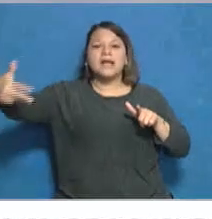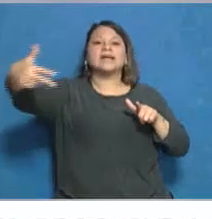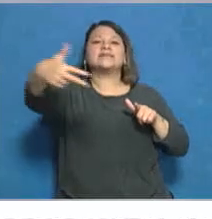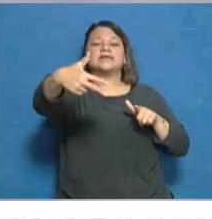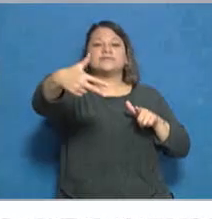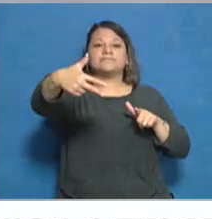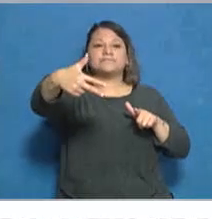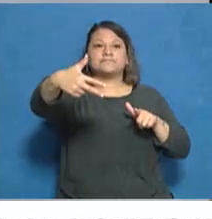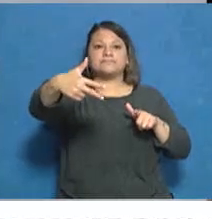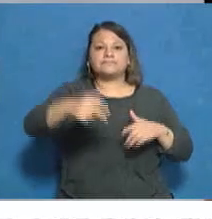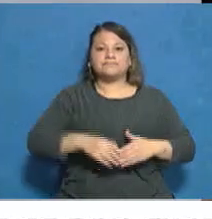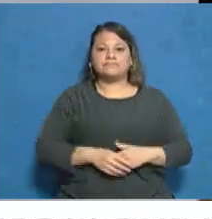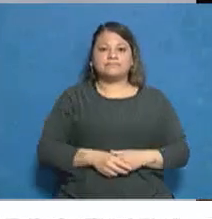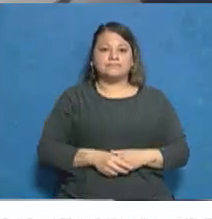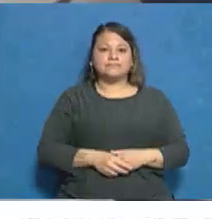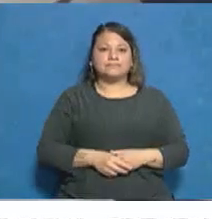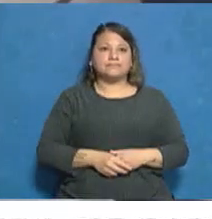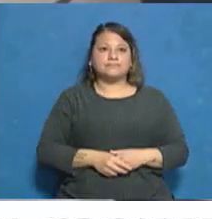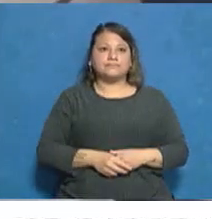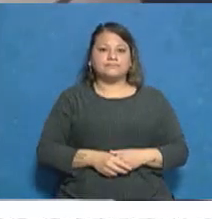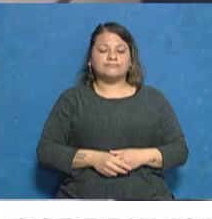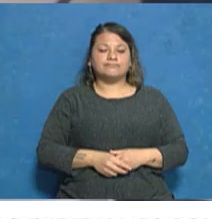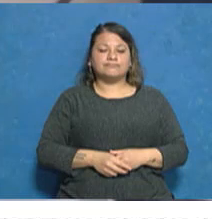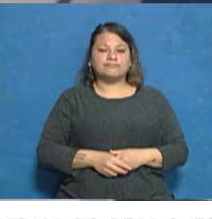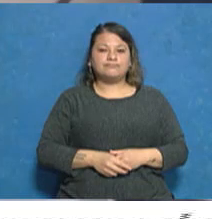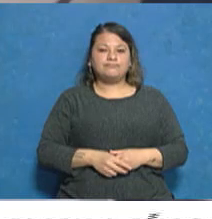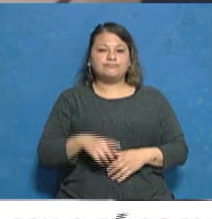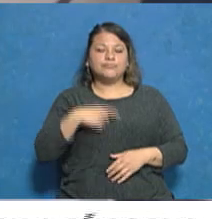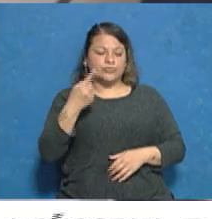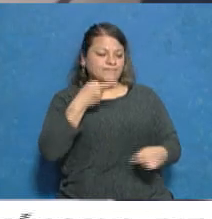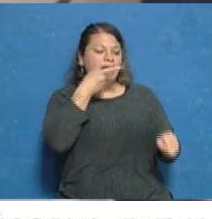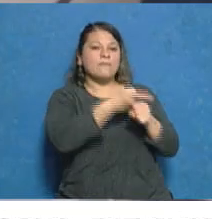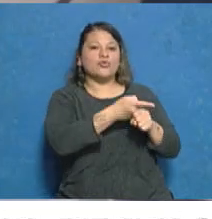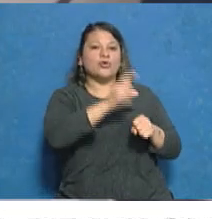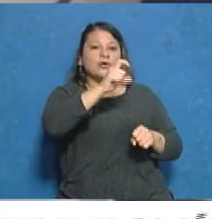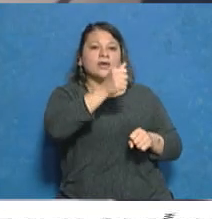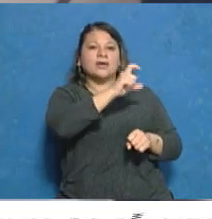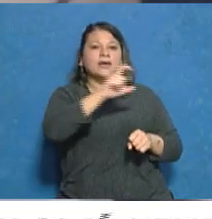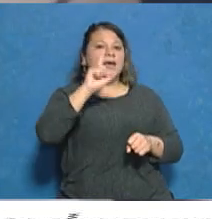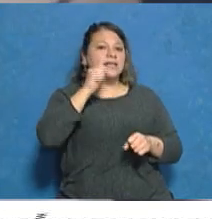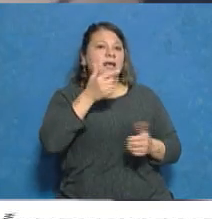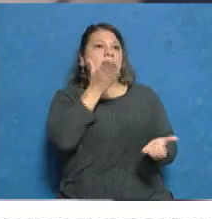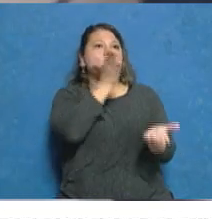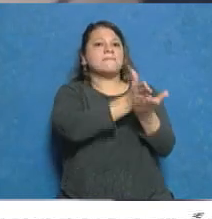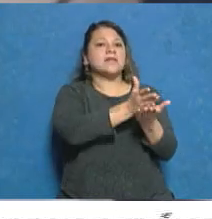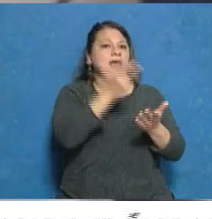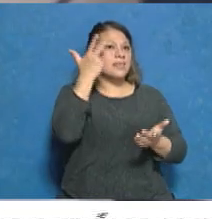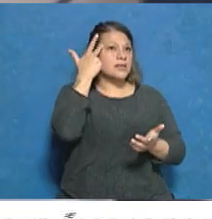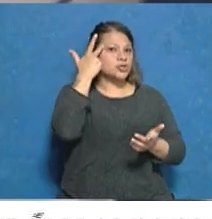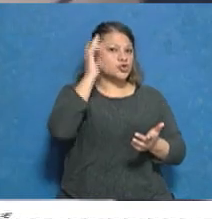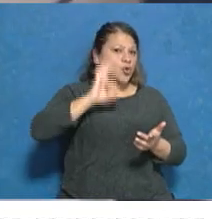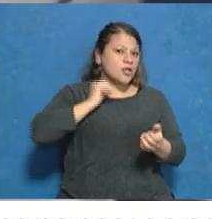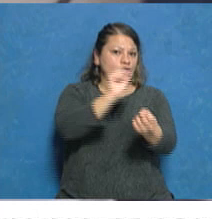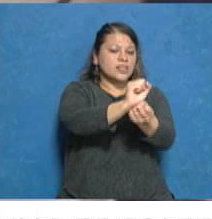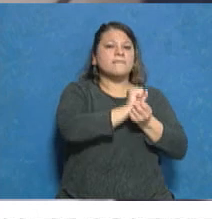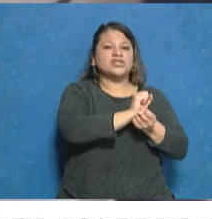si la frenada hizo perder. El público considera justa y equitativa aplicarle al imputado José Osvaldo Casia Barrio Nuevo la pena de 18 años de